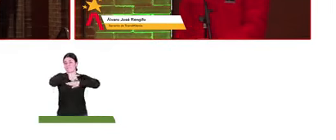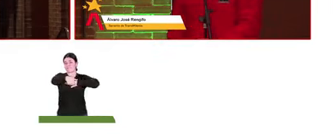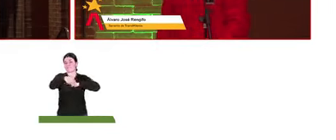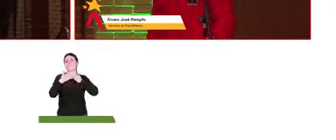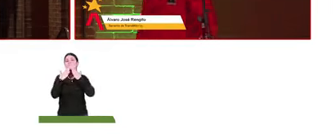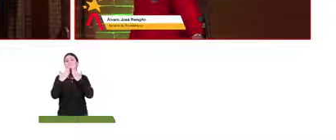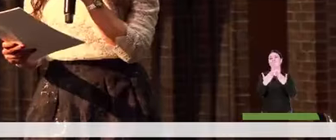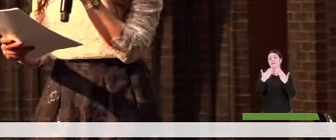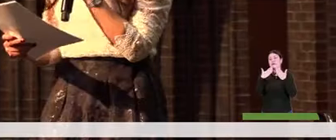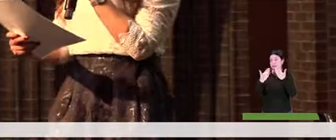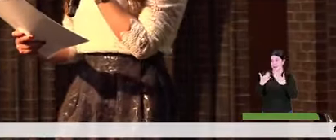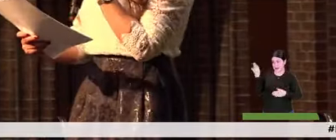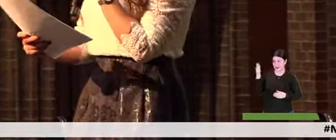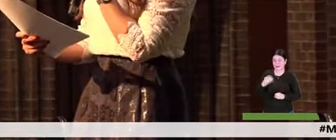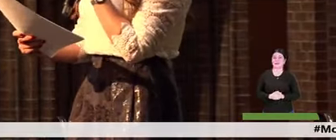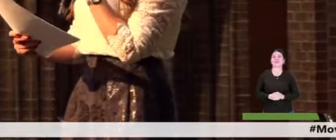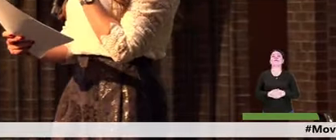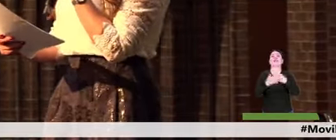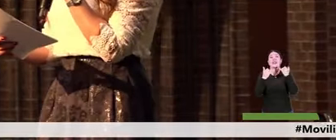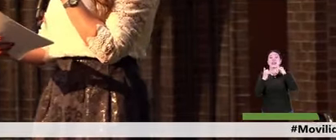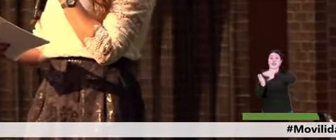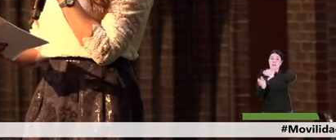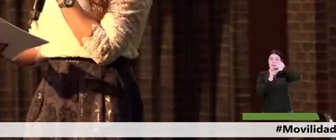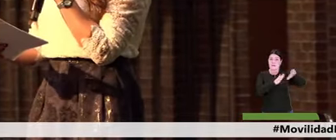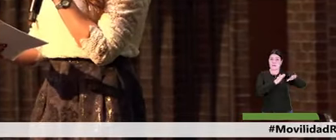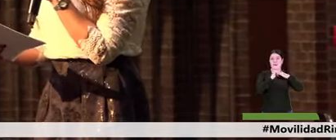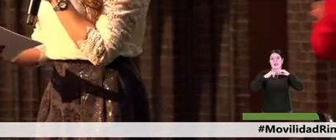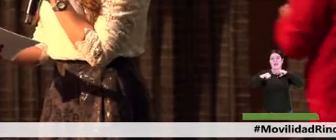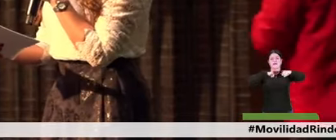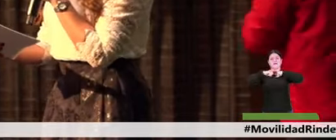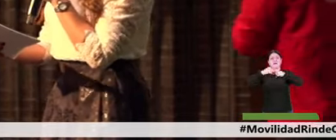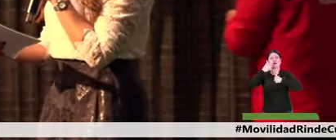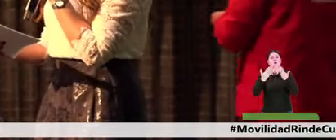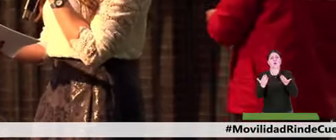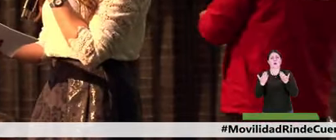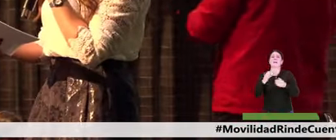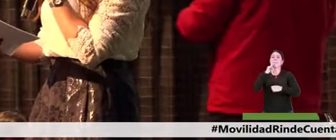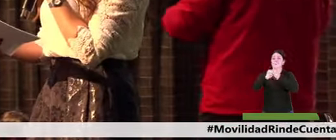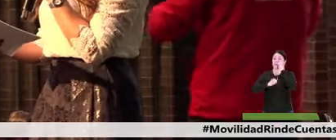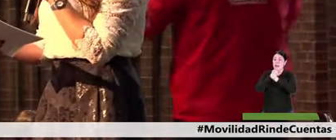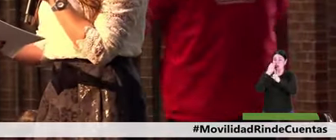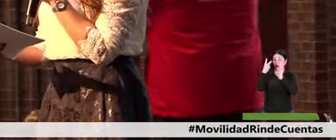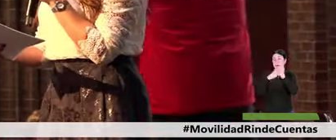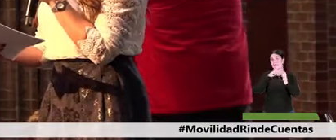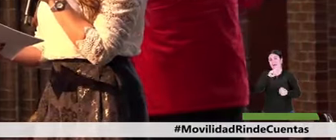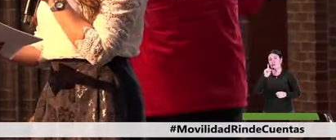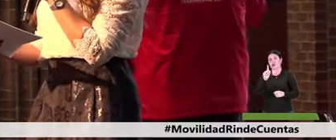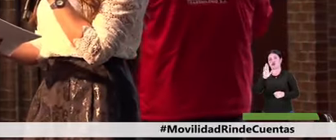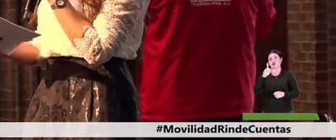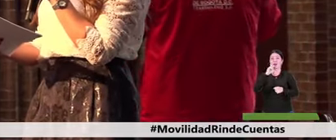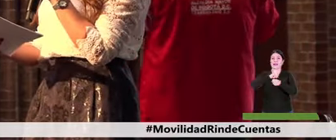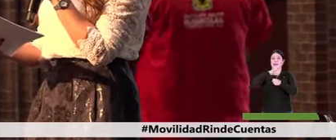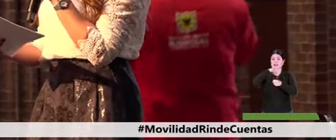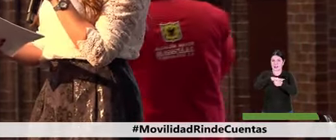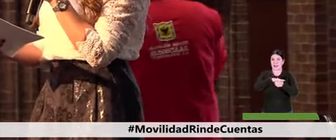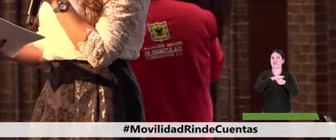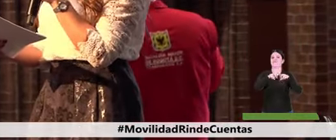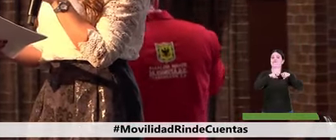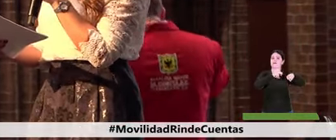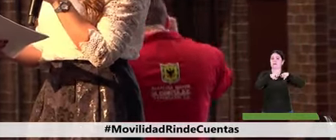a usted muchas gracias. Vamos a continuar con la gestión realizada en el año 2021 por la operadora distrital de transporte que está